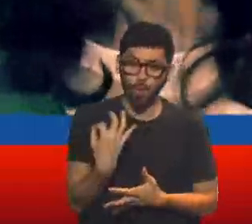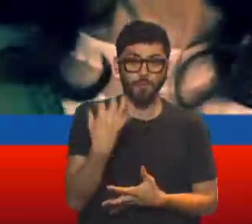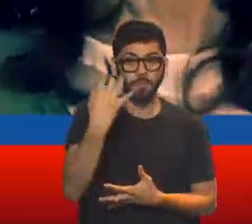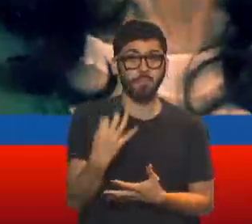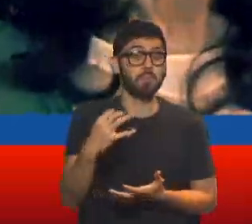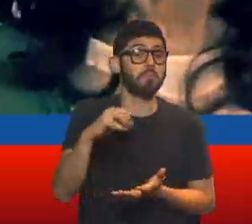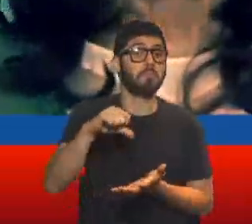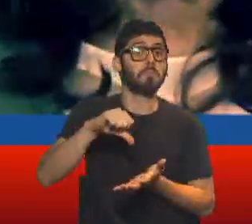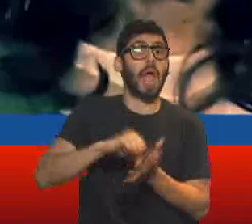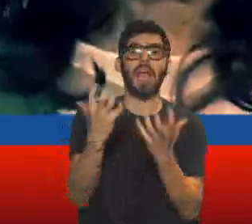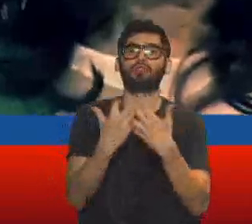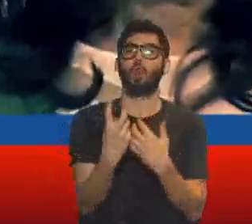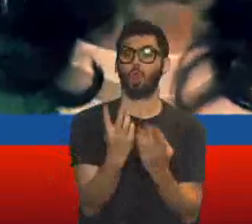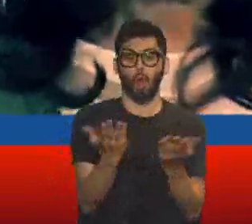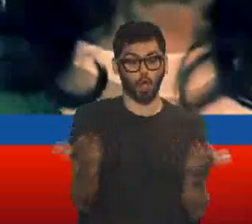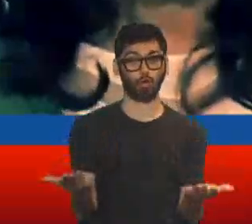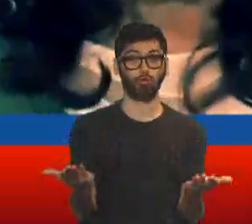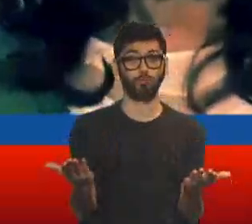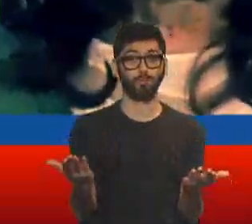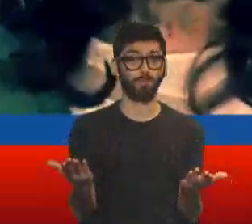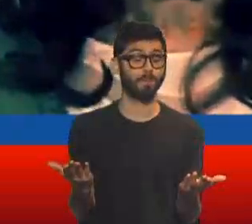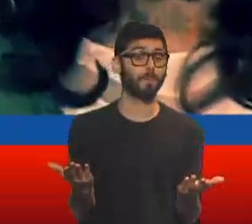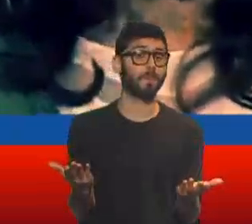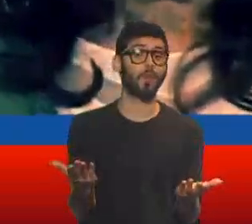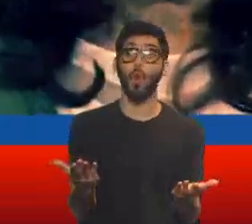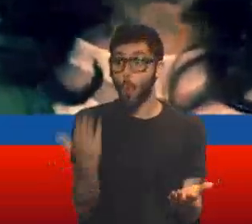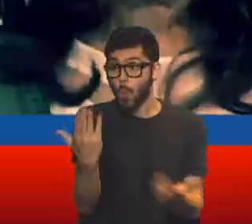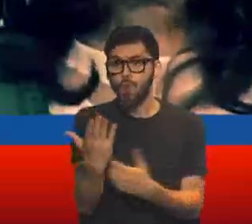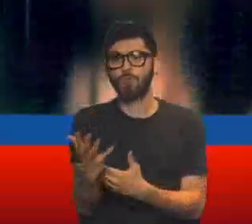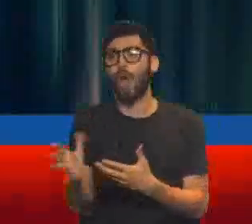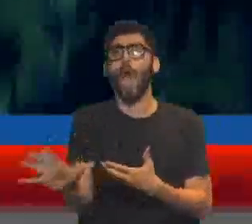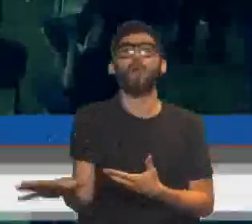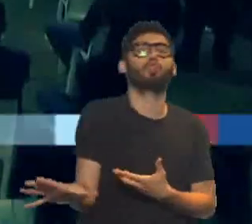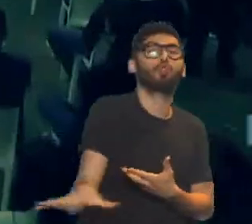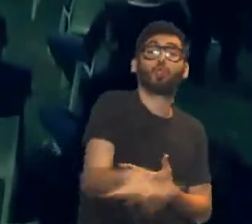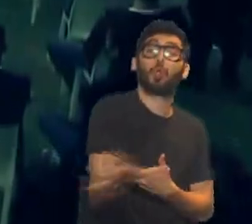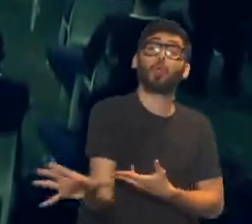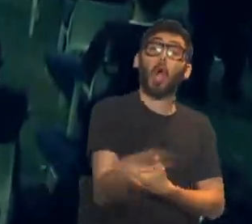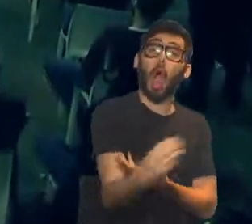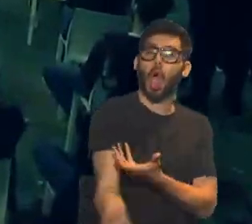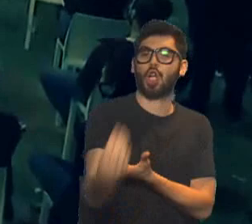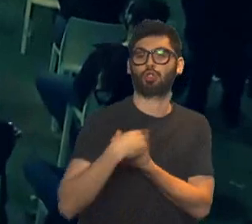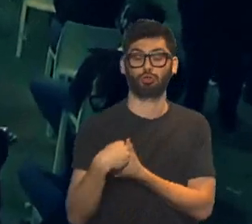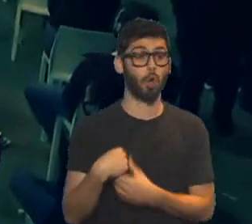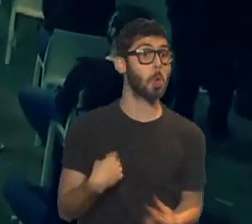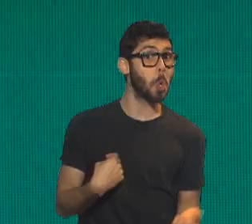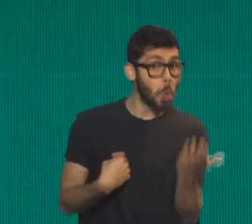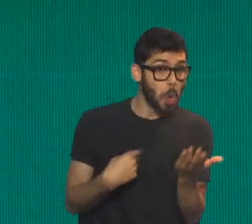de país. Un modelo que a todos incluye y un modelo que a millones deja a un